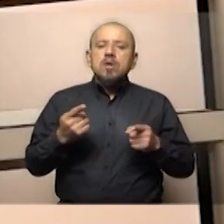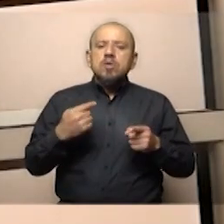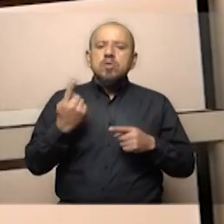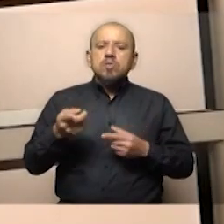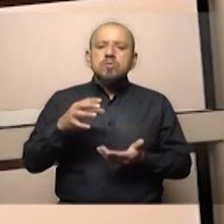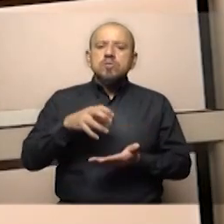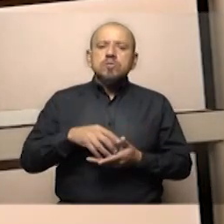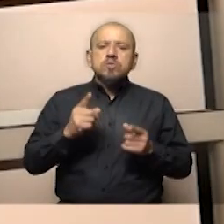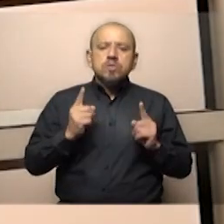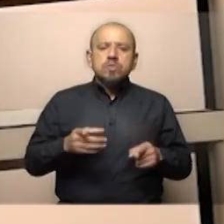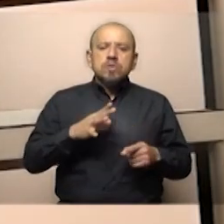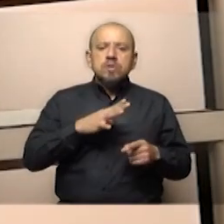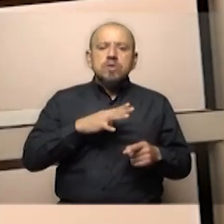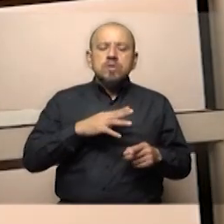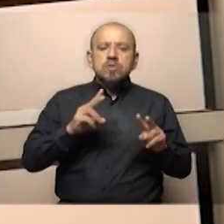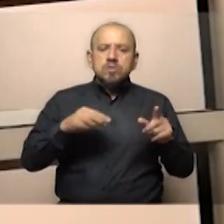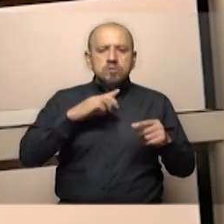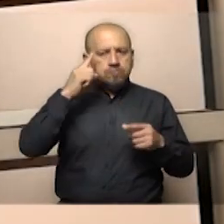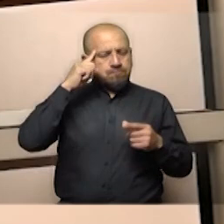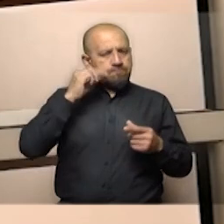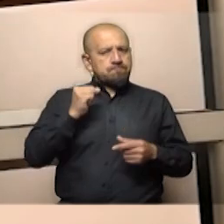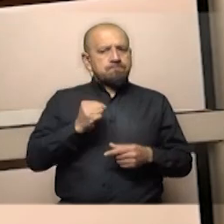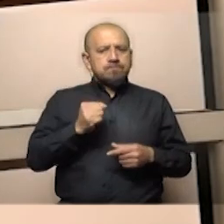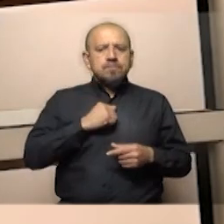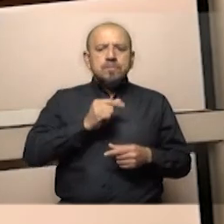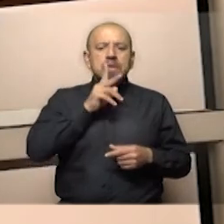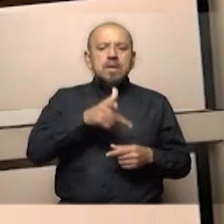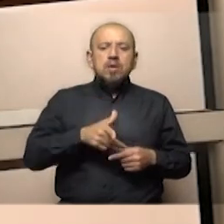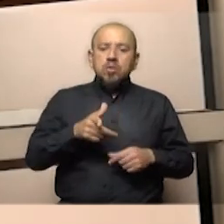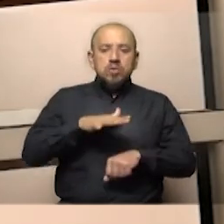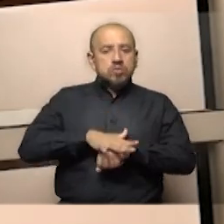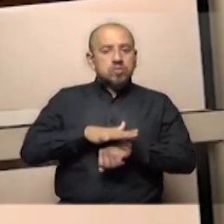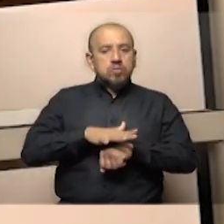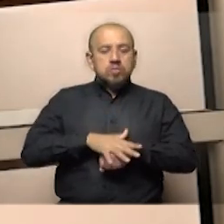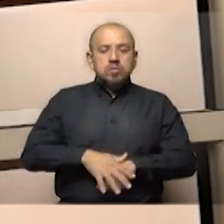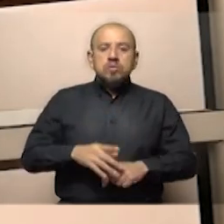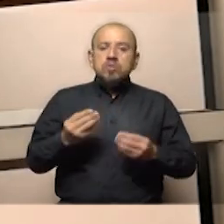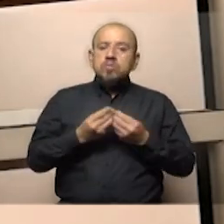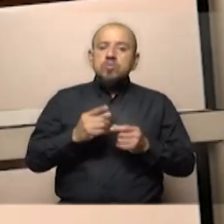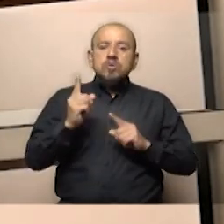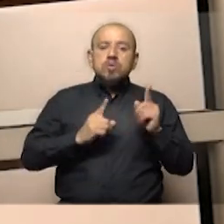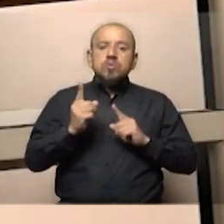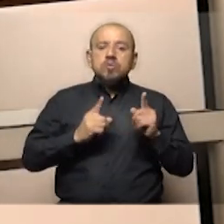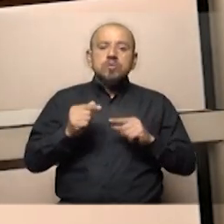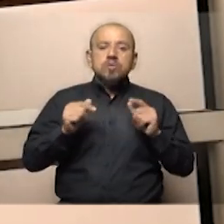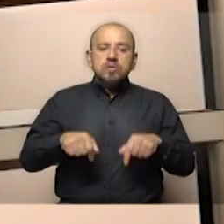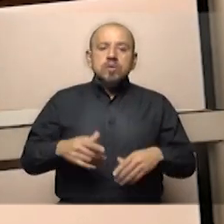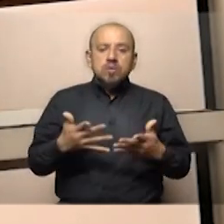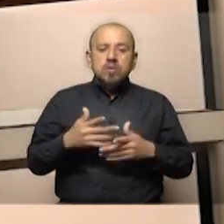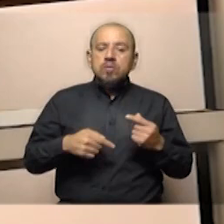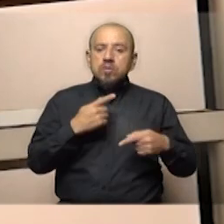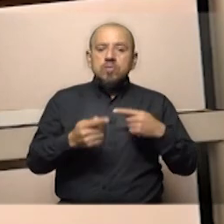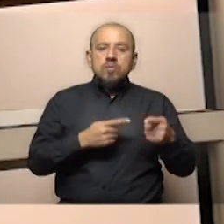también tiene rasgos muy conservadores es muy hijo de su época en muchos sentidos y en este también